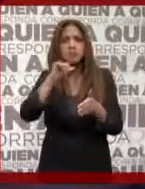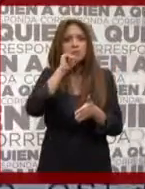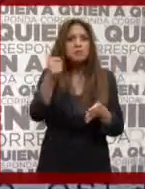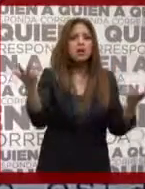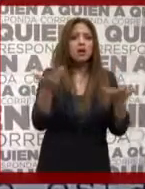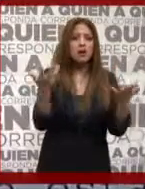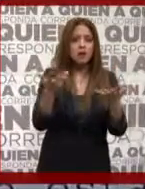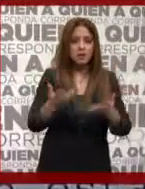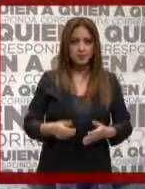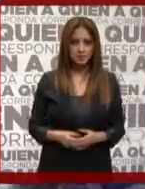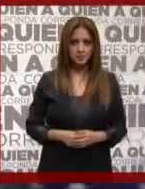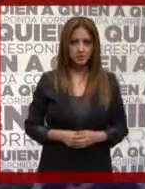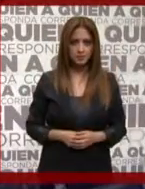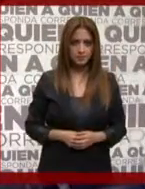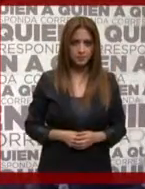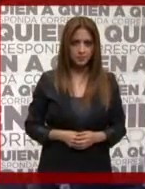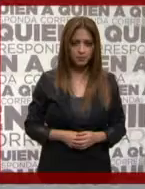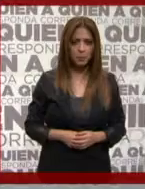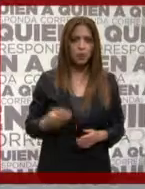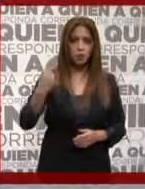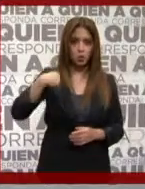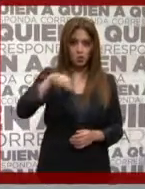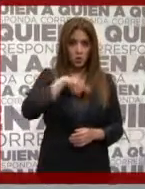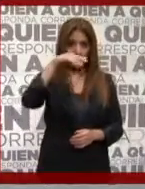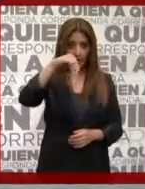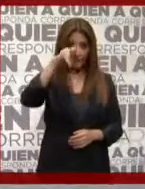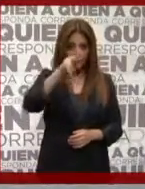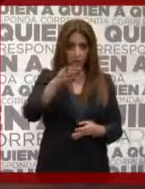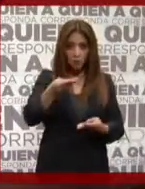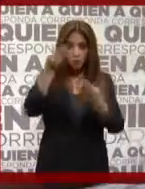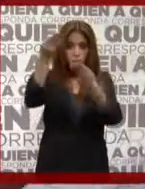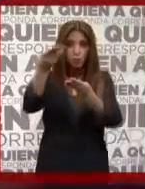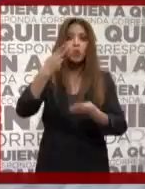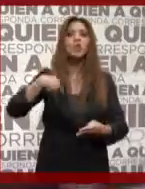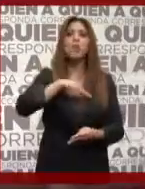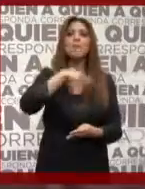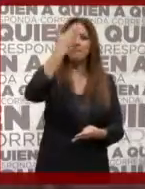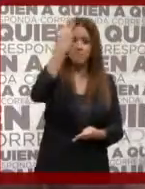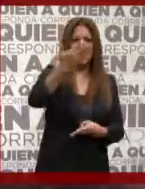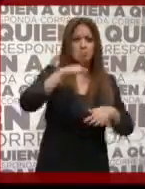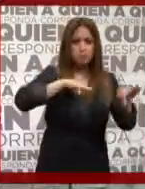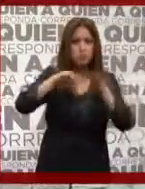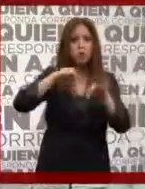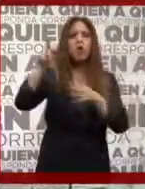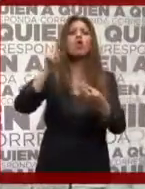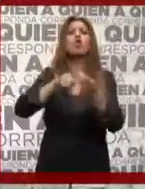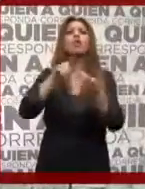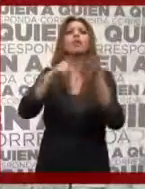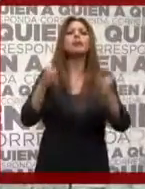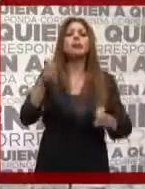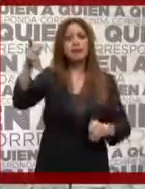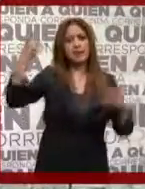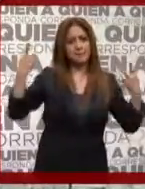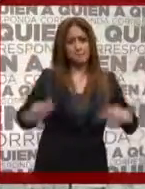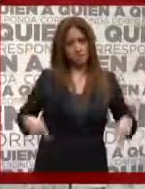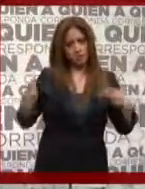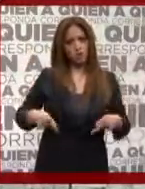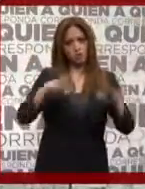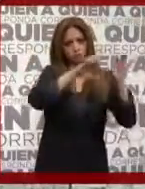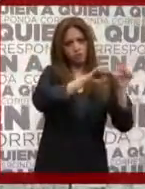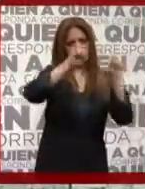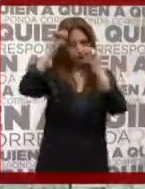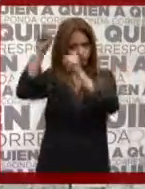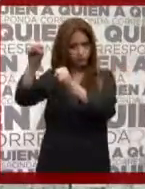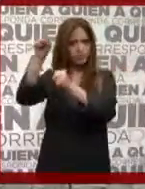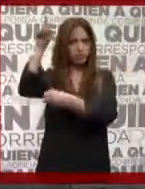respuesta. Ya entregamos ahora sí que todo al Ministerio Público y ahora sí que trabajen de su parte para que puedan localizar a estas personas y